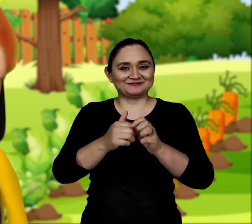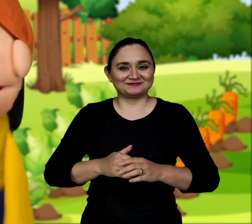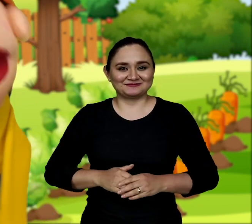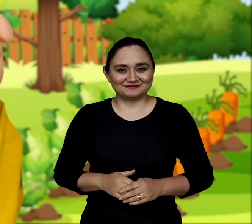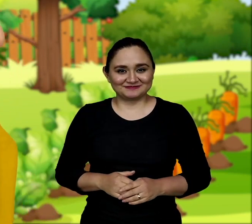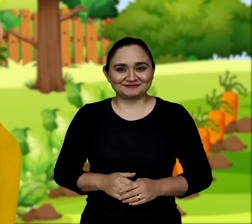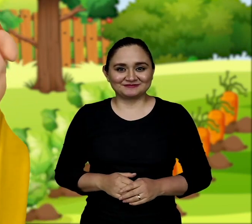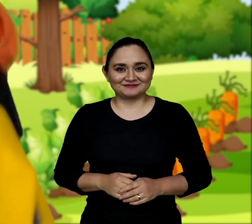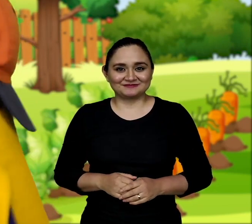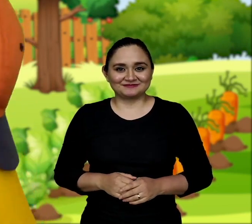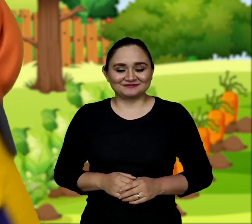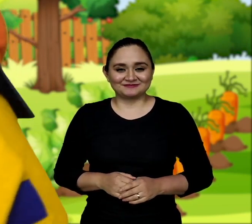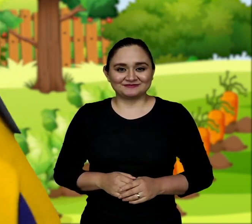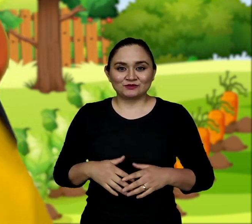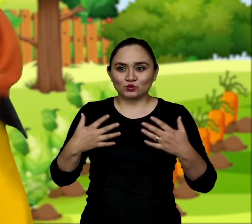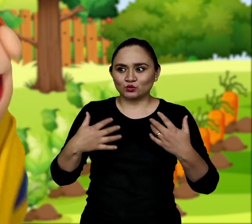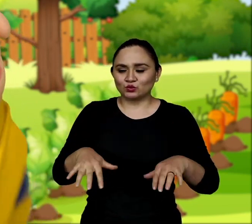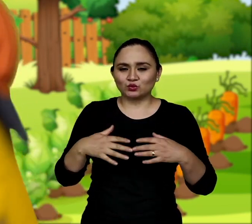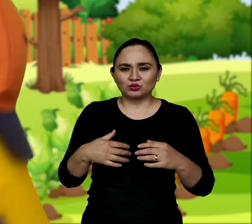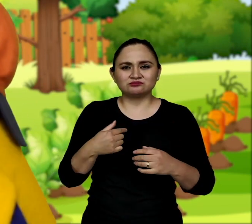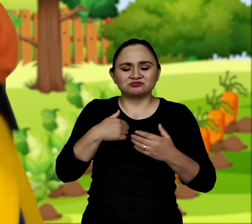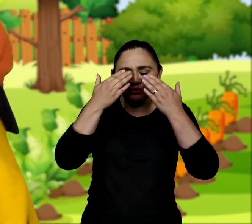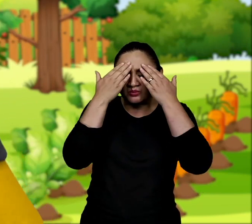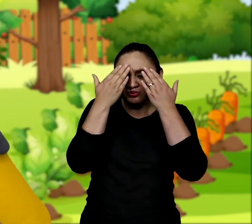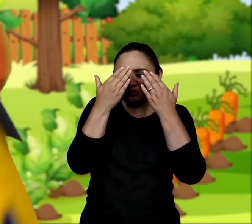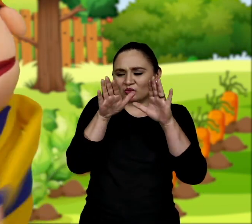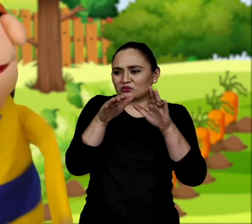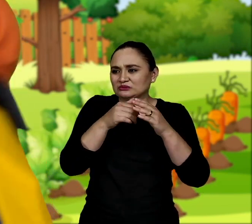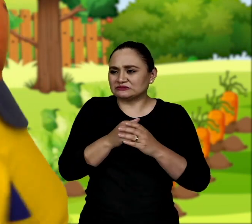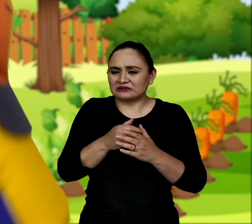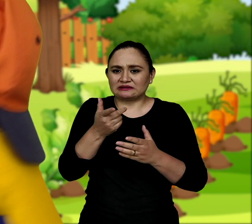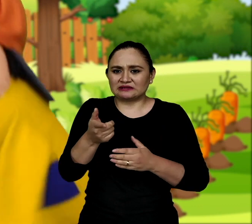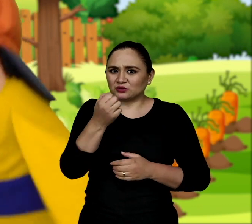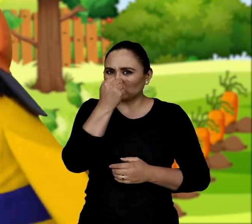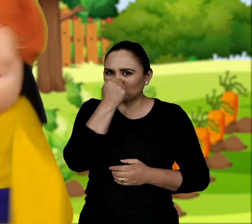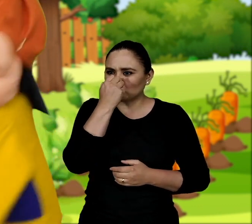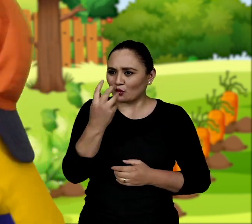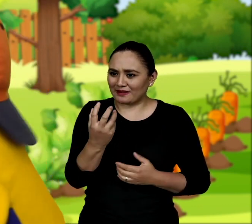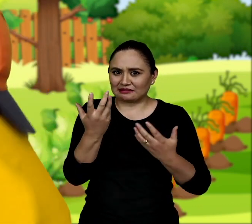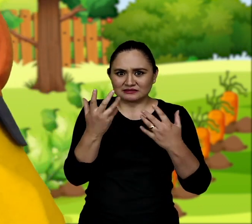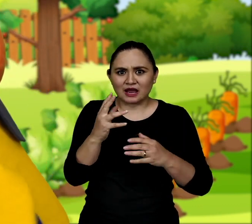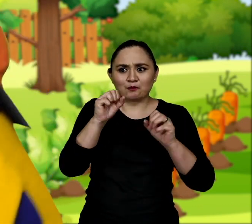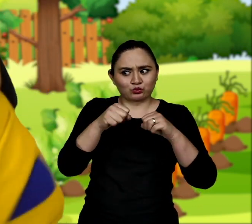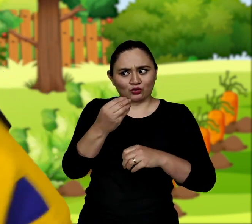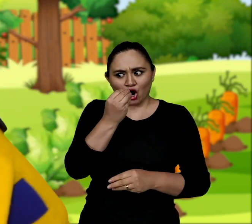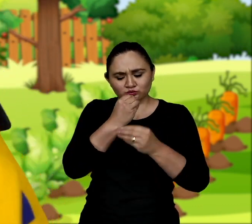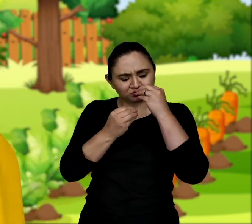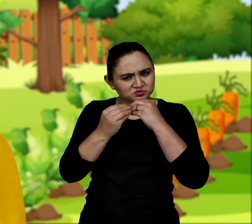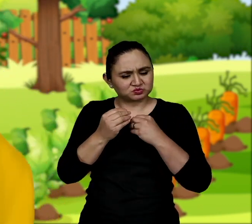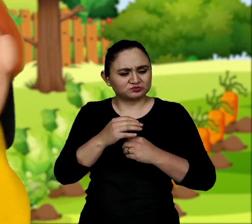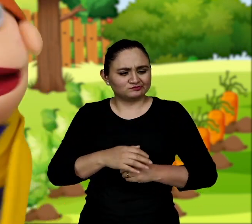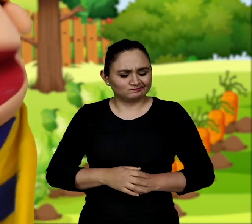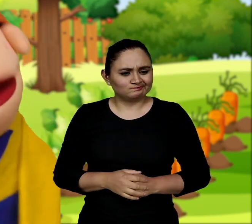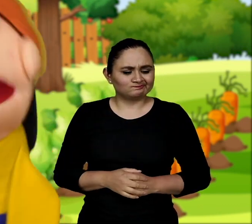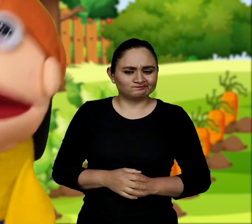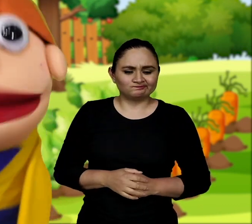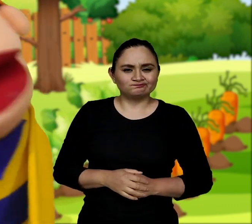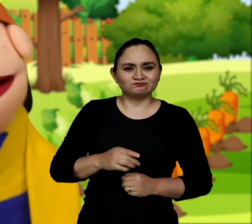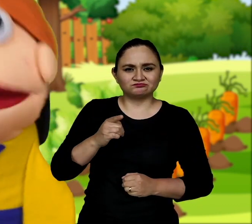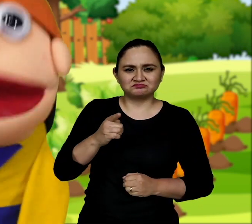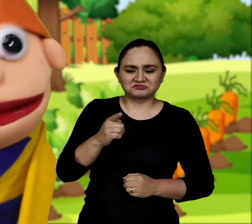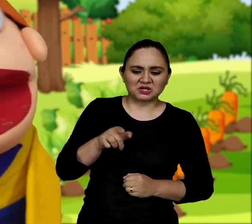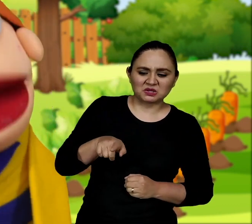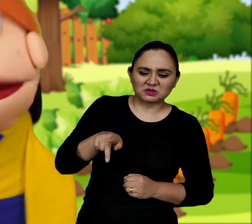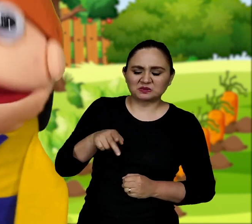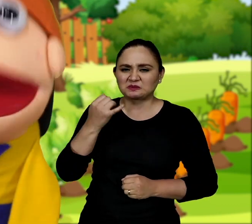si estos tomates ya estarán listos para comerlos. Están medio verdes. Ay, por eso yo